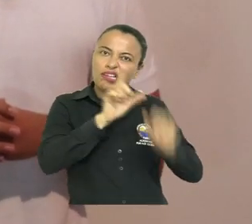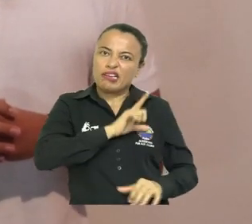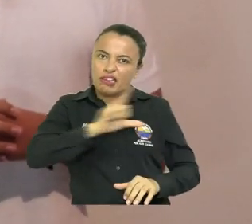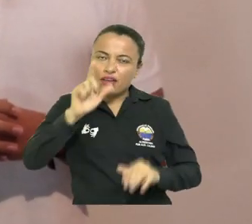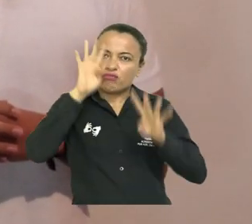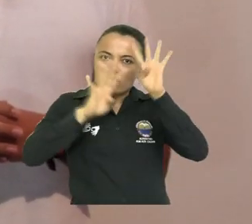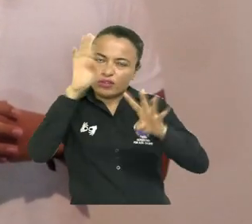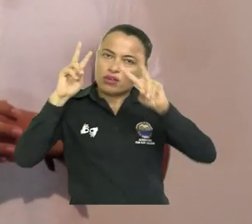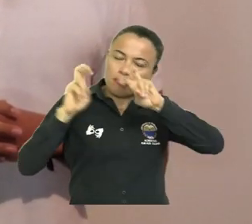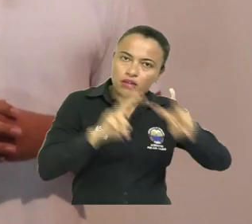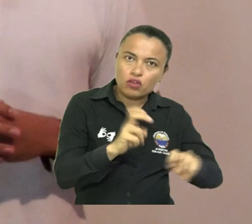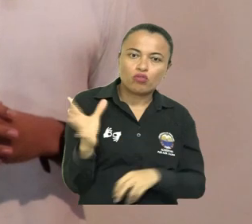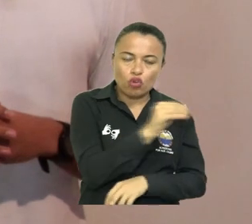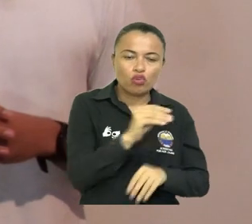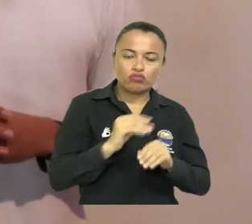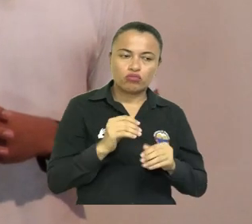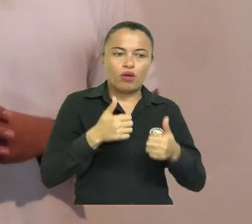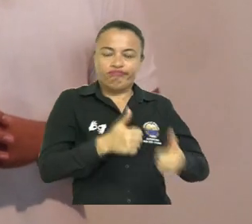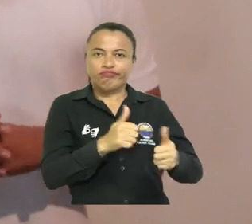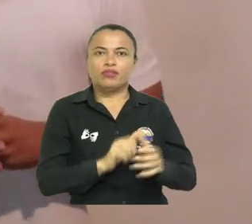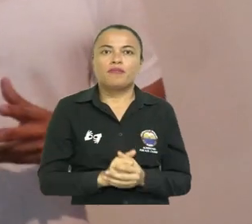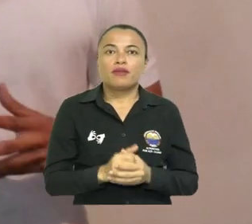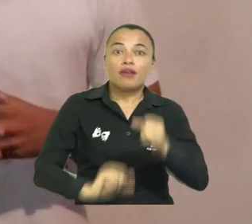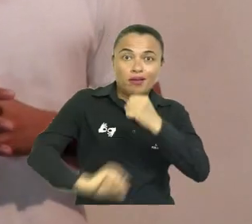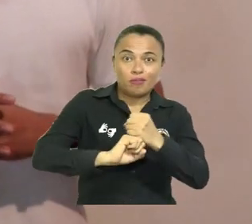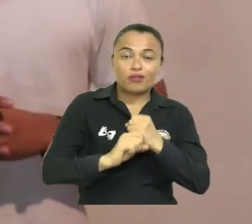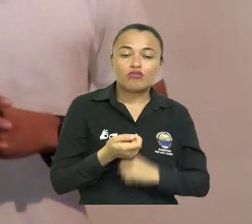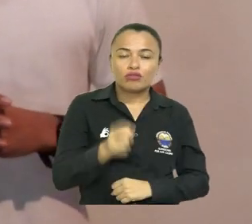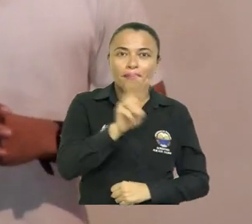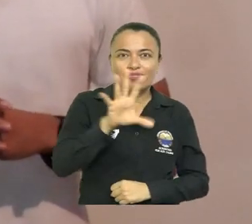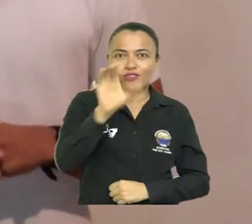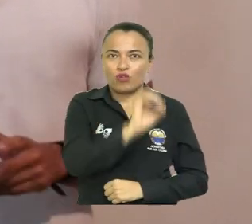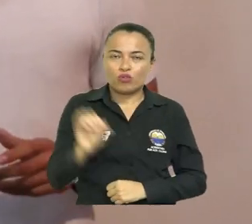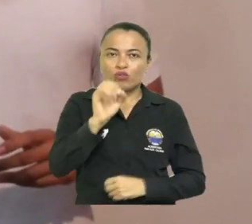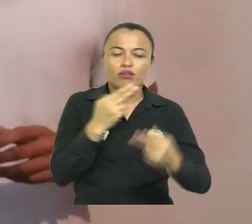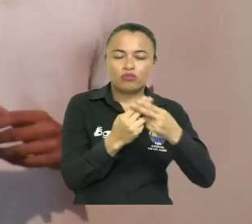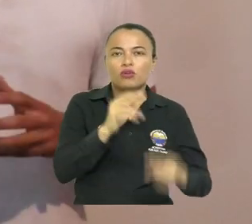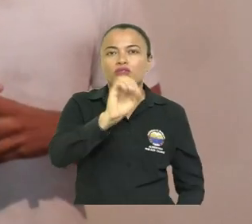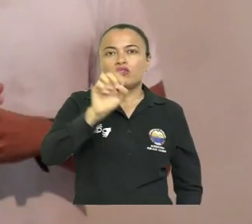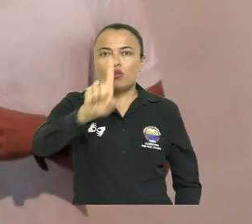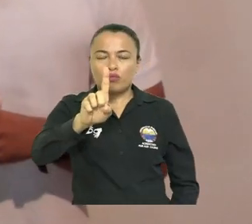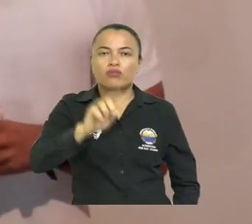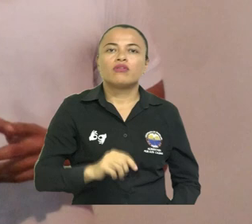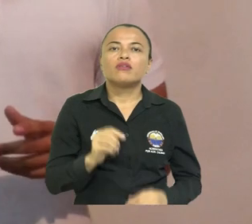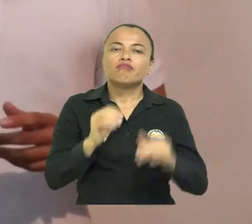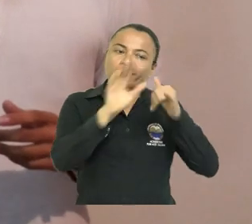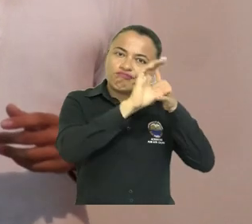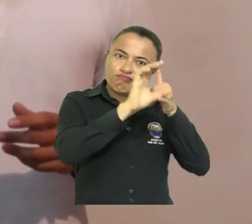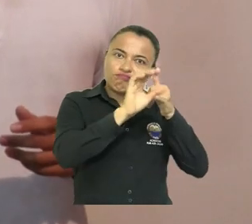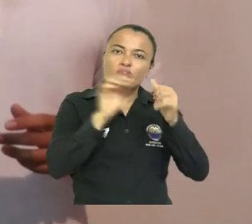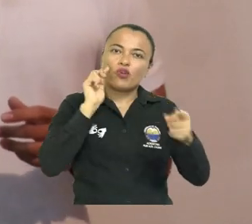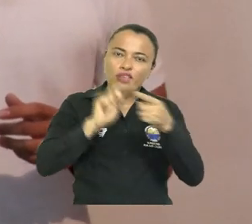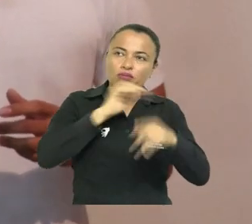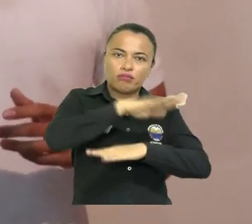de liderazgo, innovación e investigación donde todos nos sintamos representados. Apóyanos marcando este 25 de octubre al 01 en el tarjetón para una